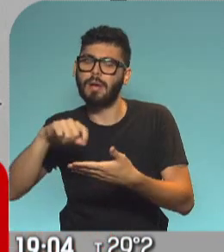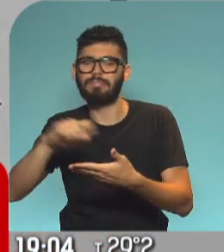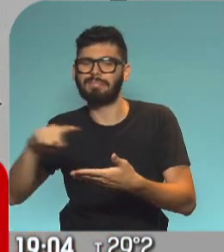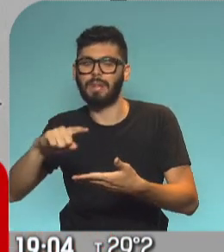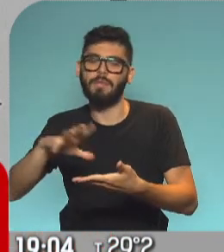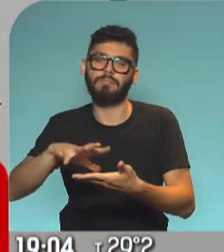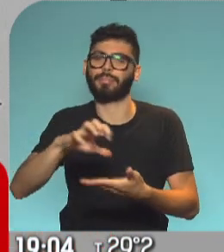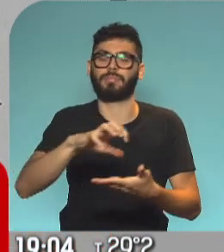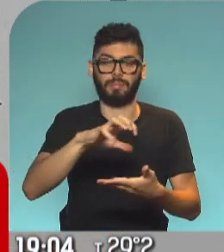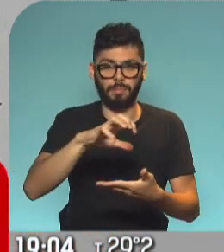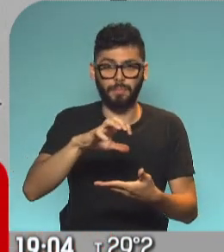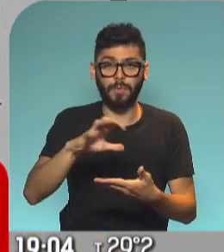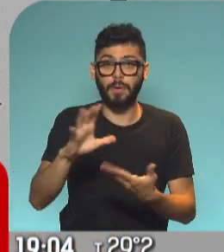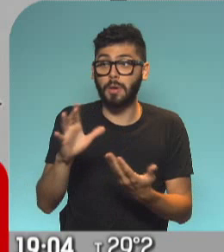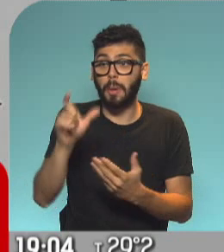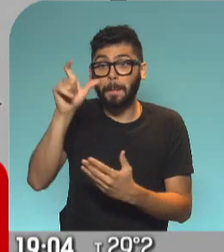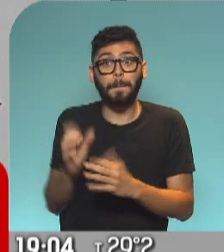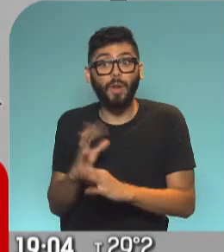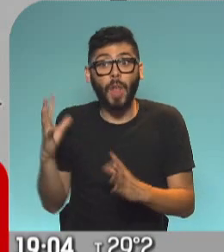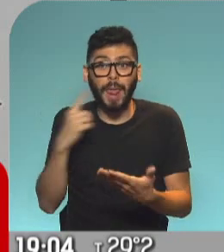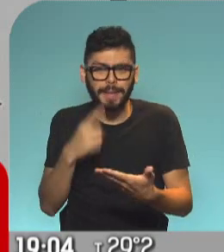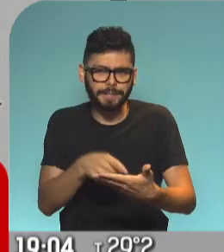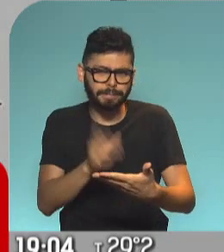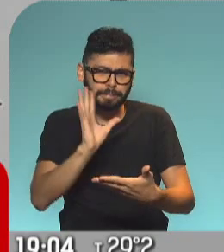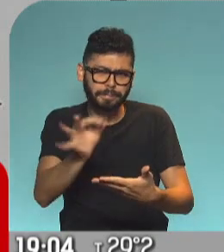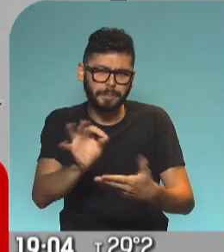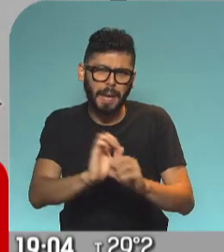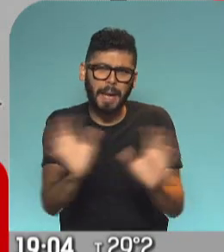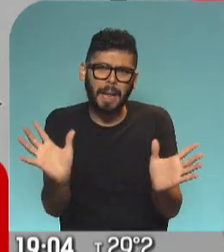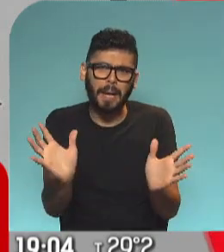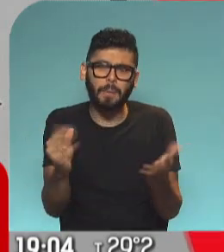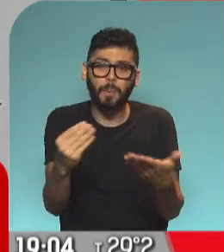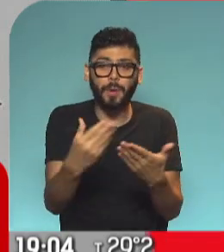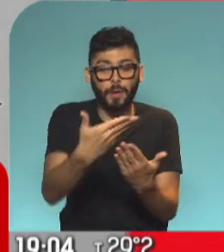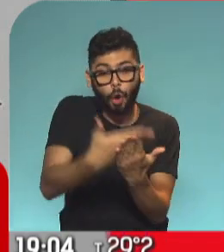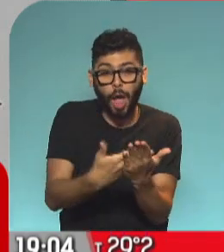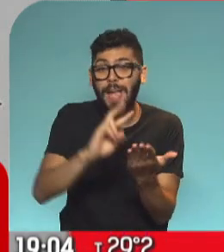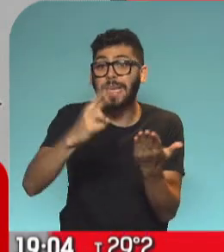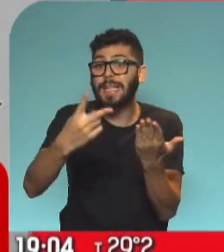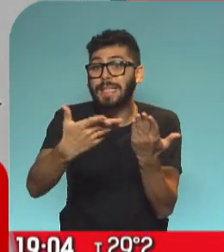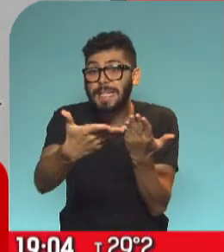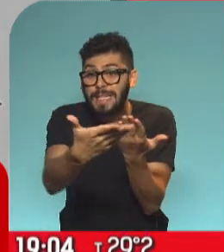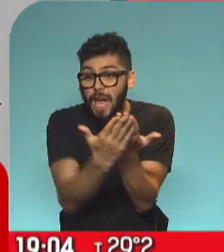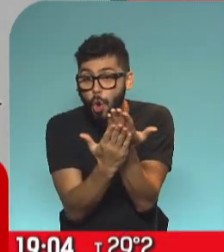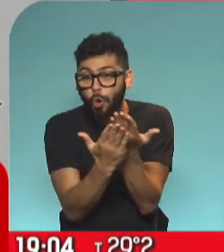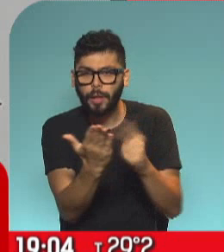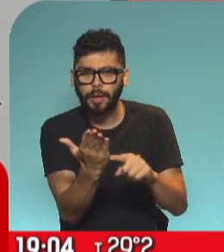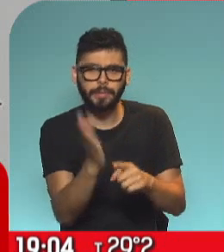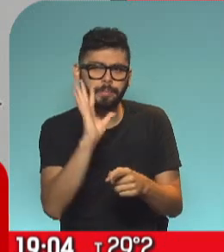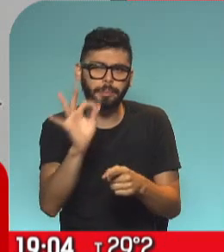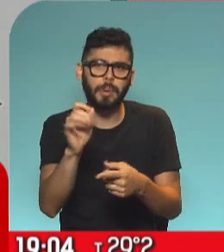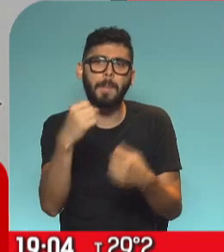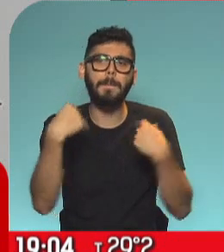fue complicado darnos cuenta en principio de que había una falsificación porque se estuvo practicando en la segunda hoja de las tres que se